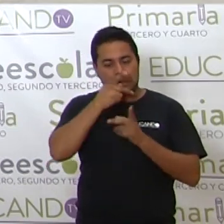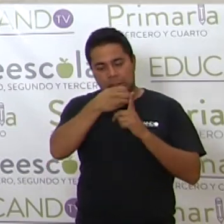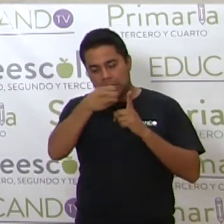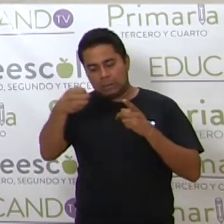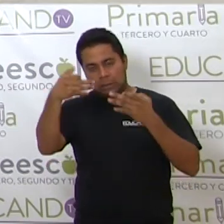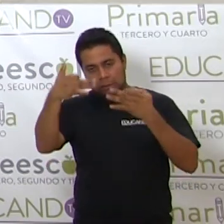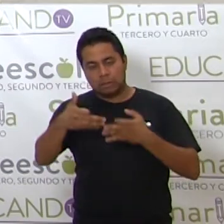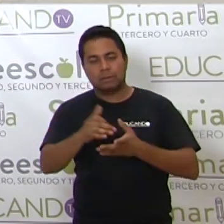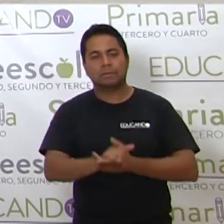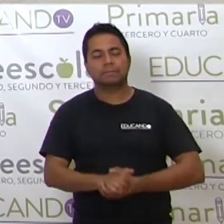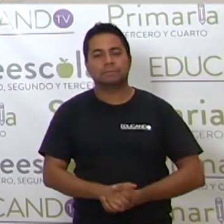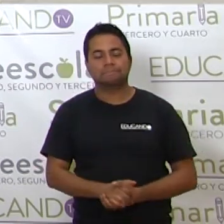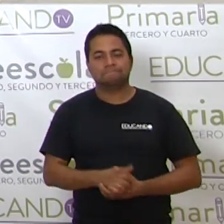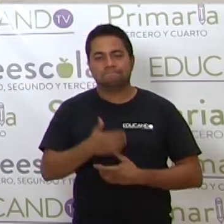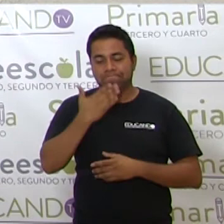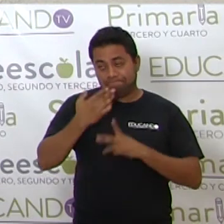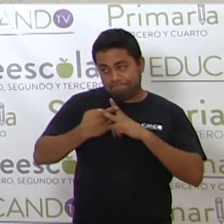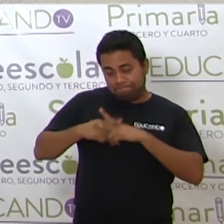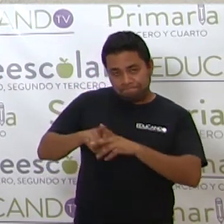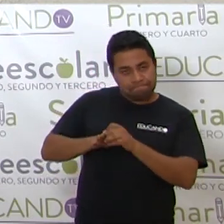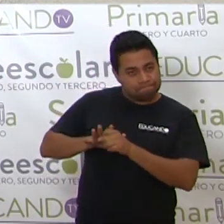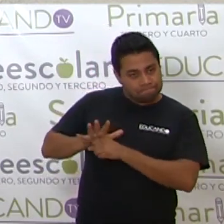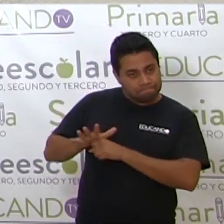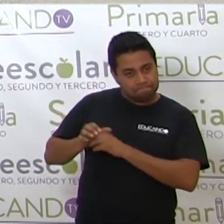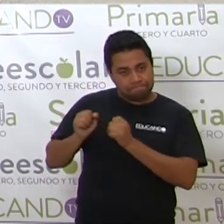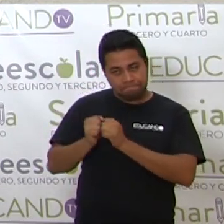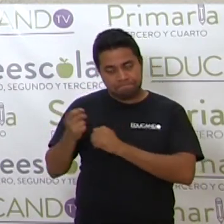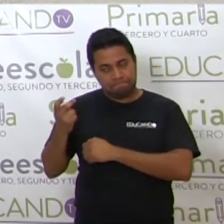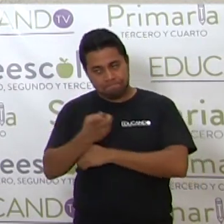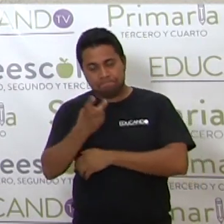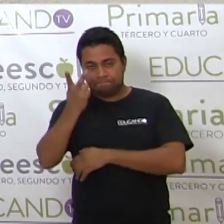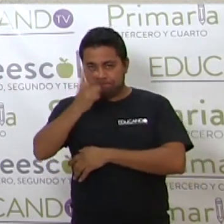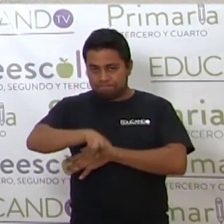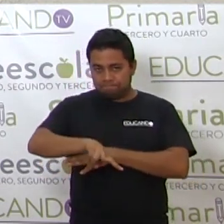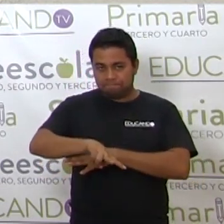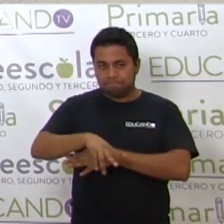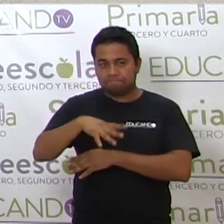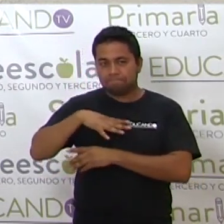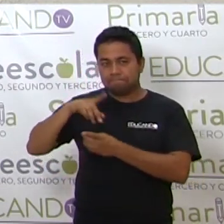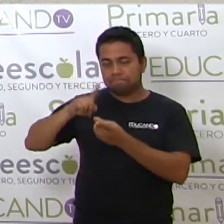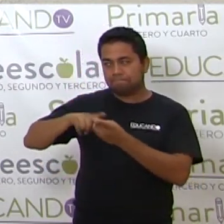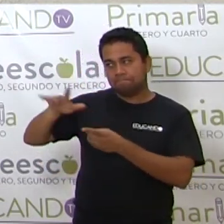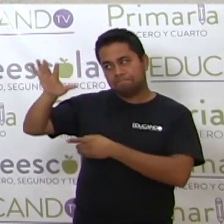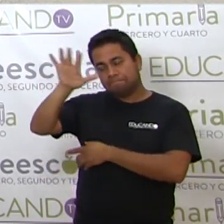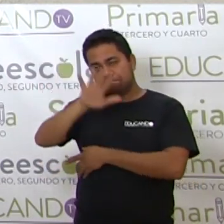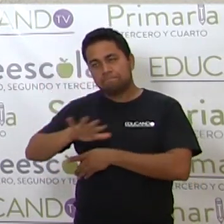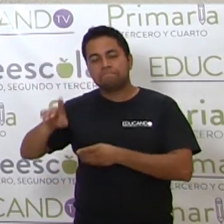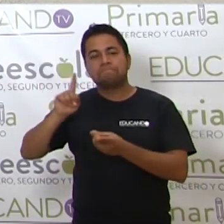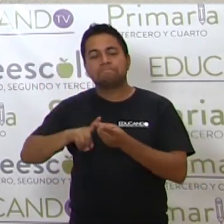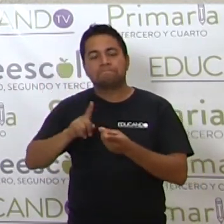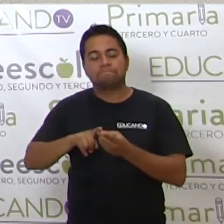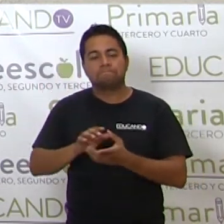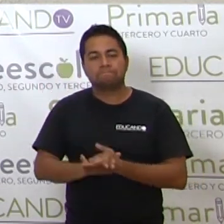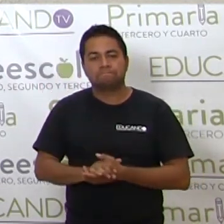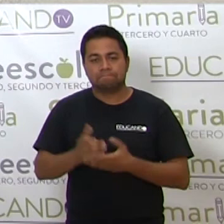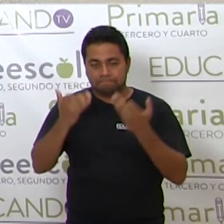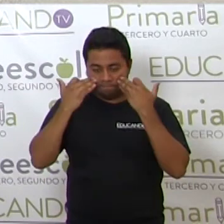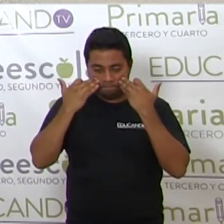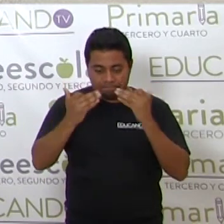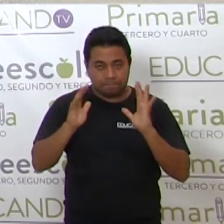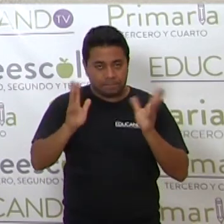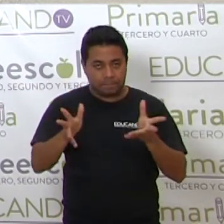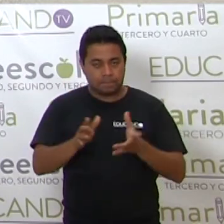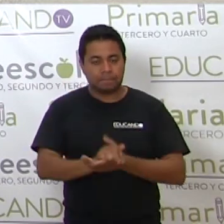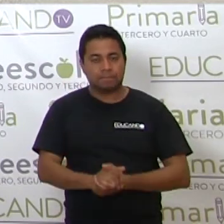muy bien con cuál vamos a comenzar con esta verdad dónde está aquí ya la ubicaron